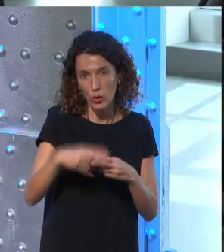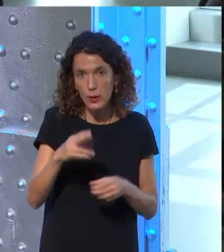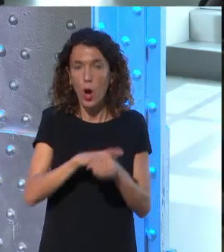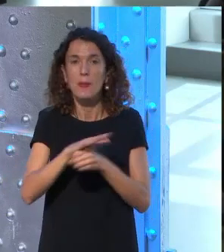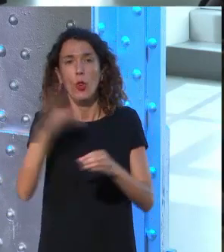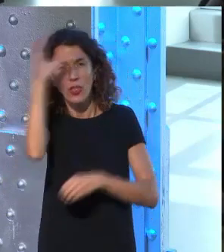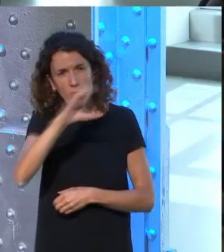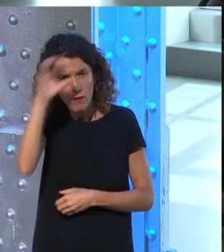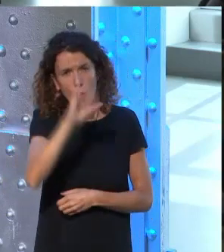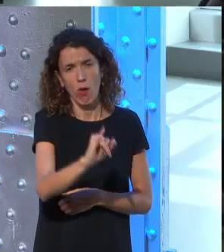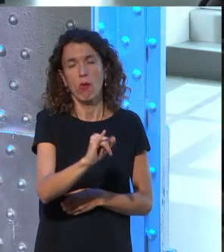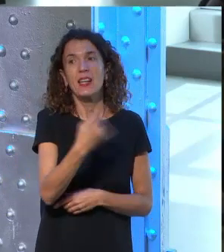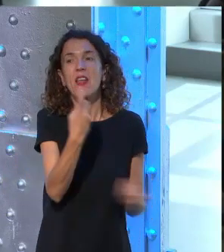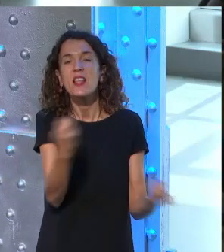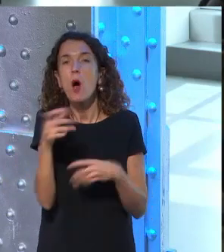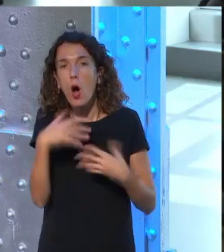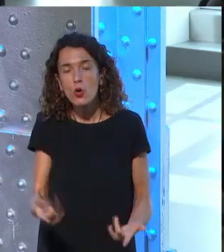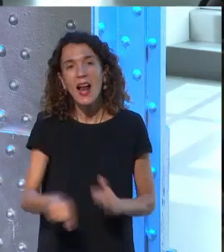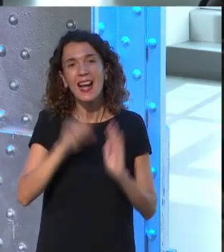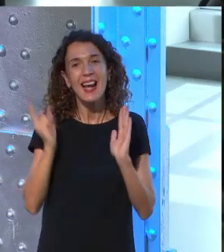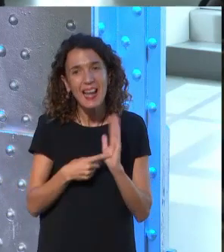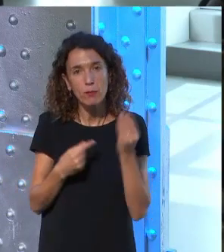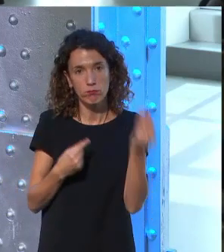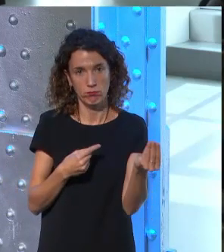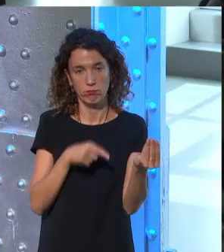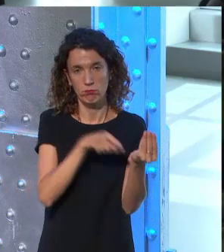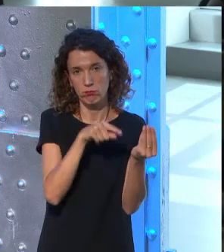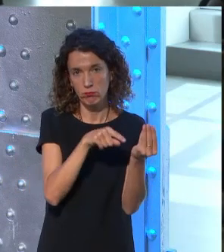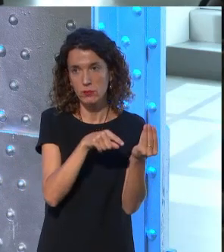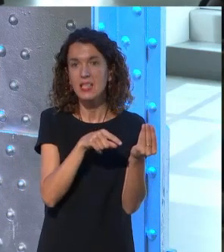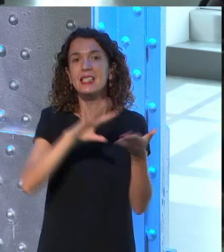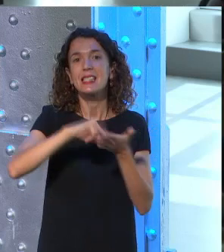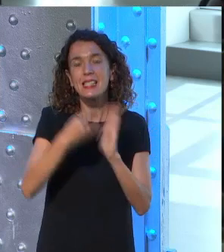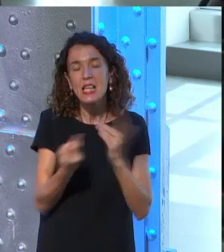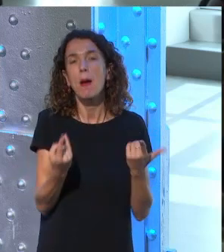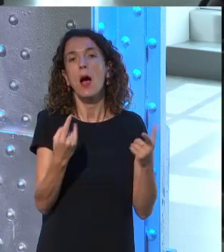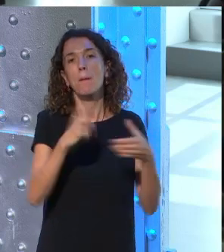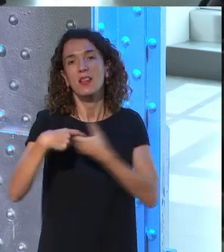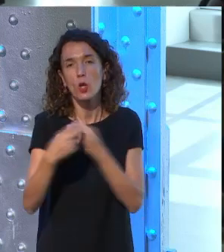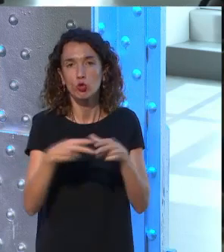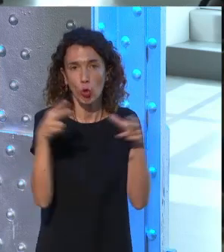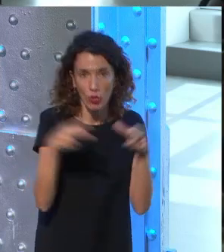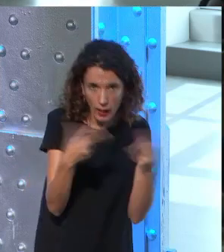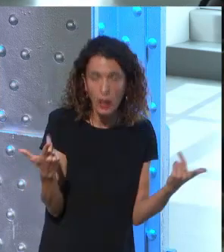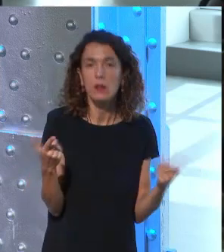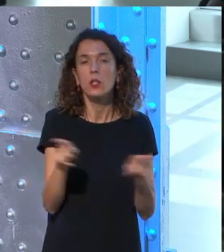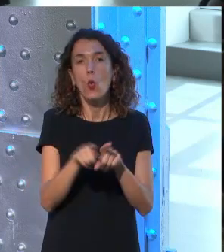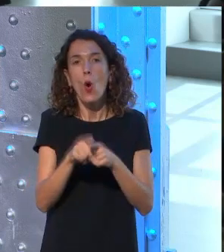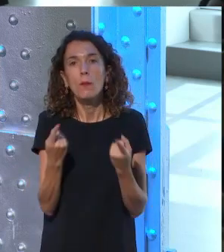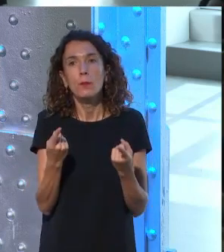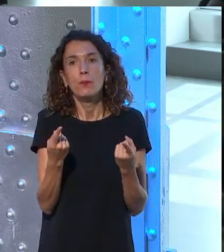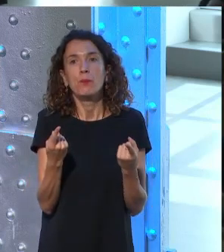ámbito científico. Lo que necesitamos ahora es una ley que contemple un sistema de participación social,